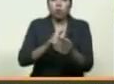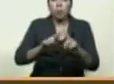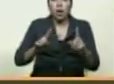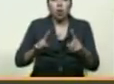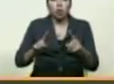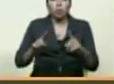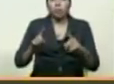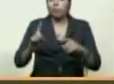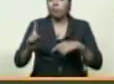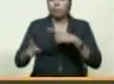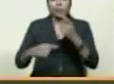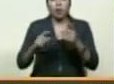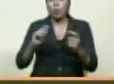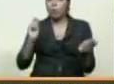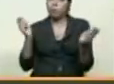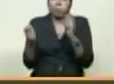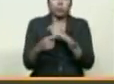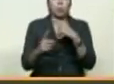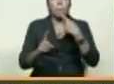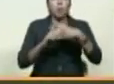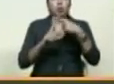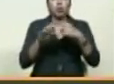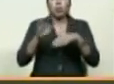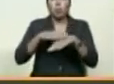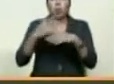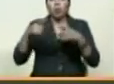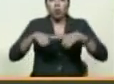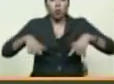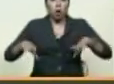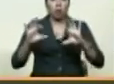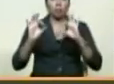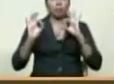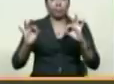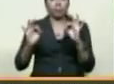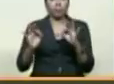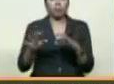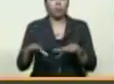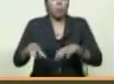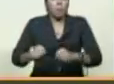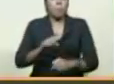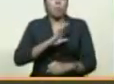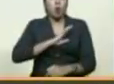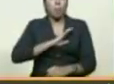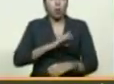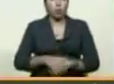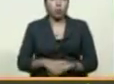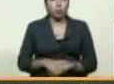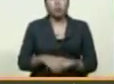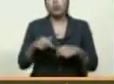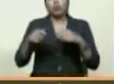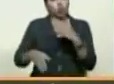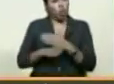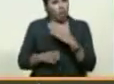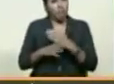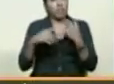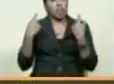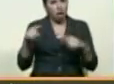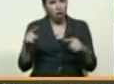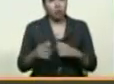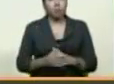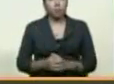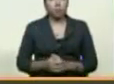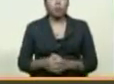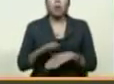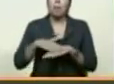estratégica para la guerra, para los fines de la guerra. Y lo sigue siendo, porque